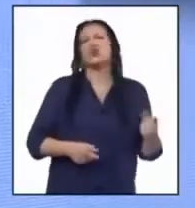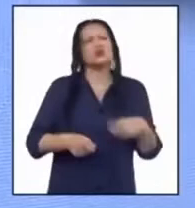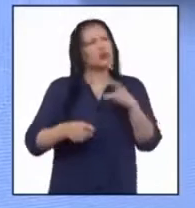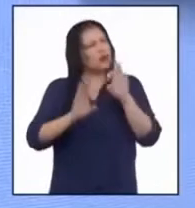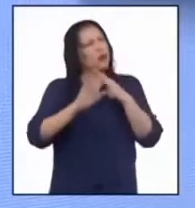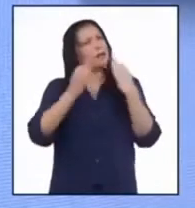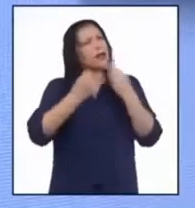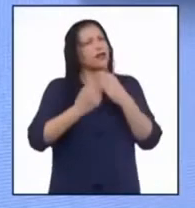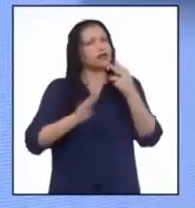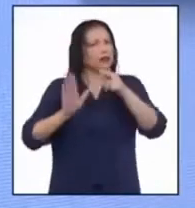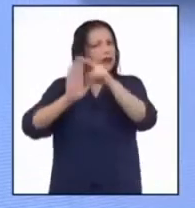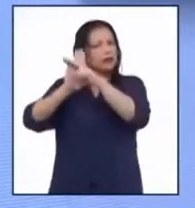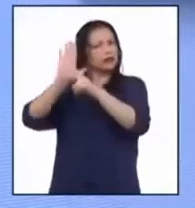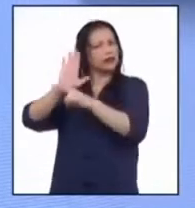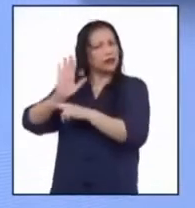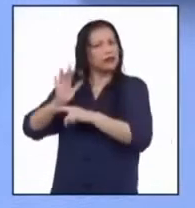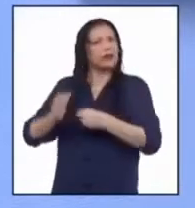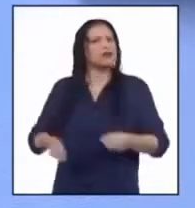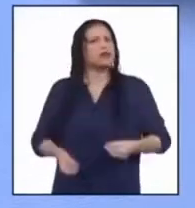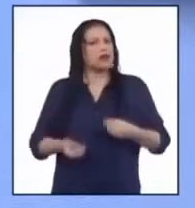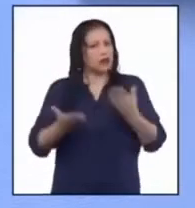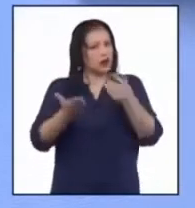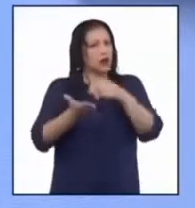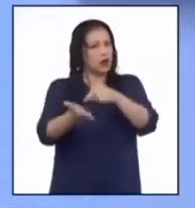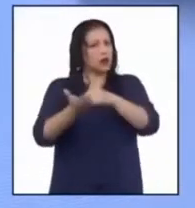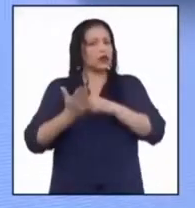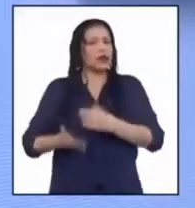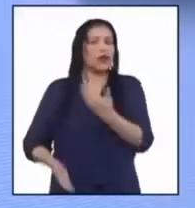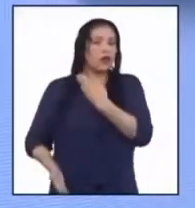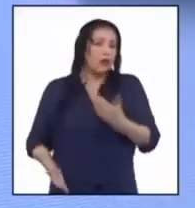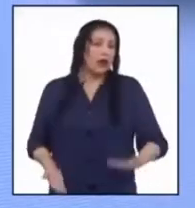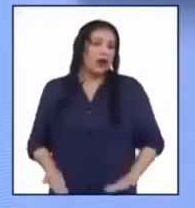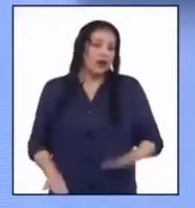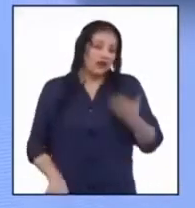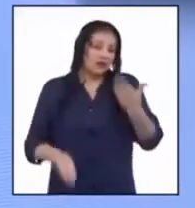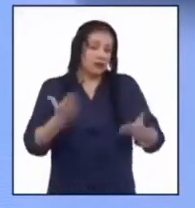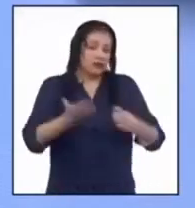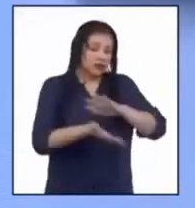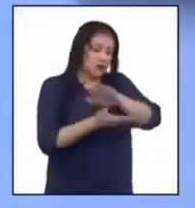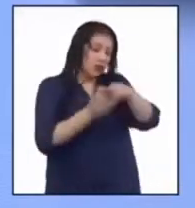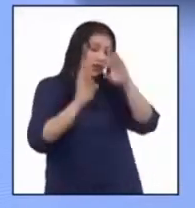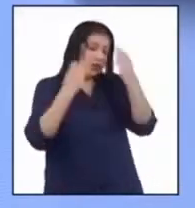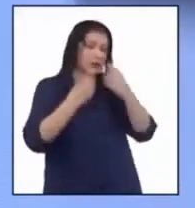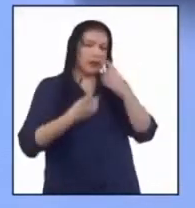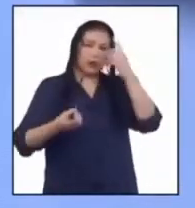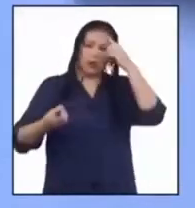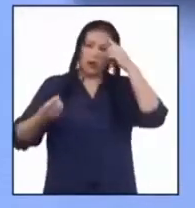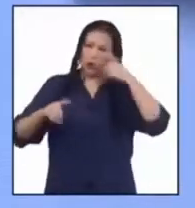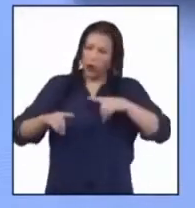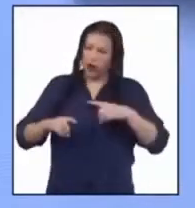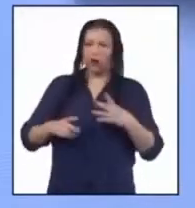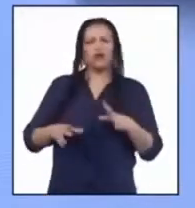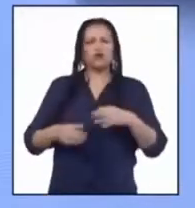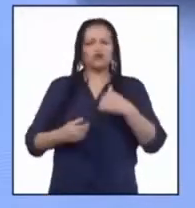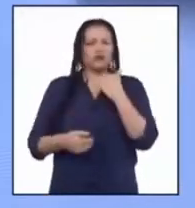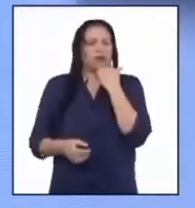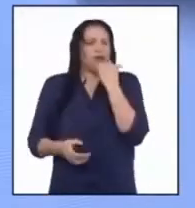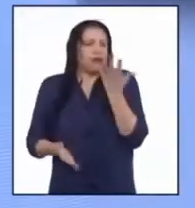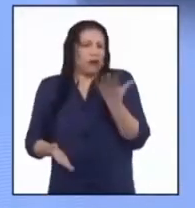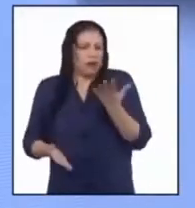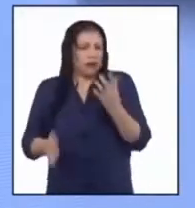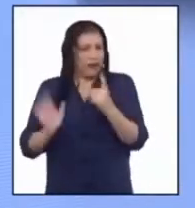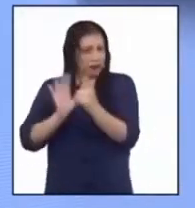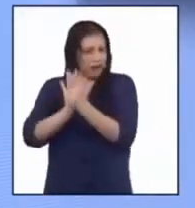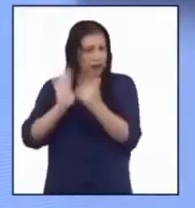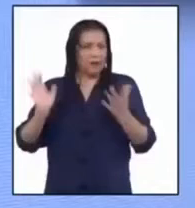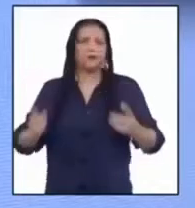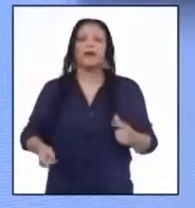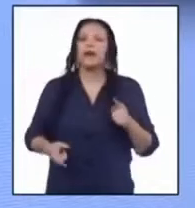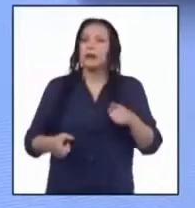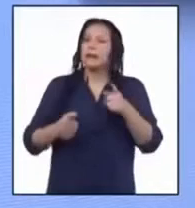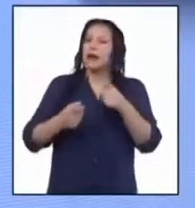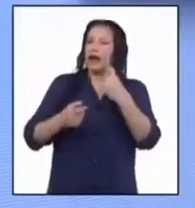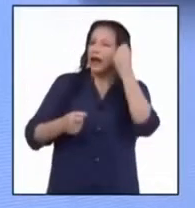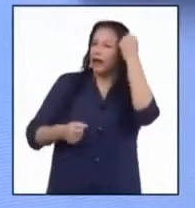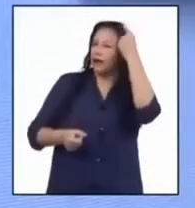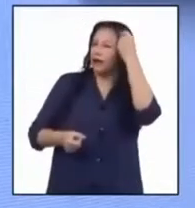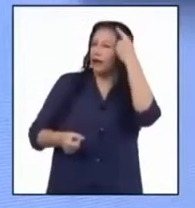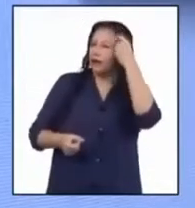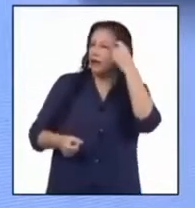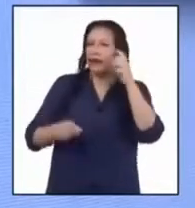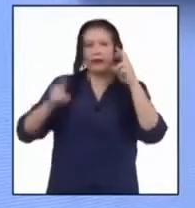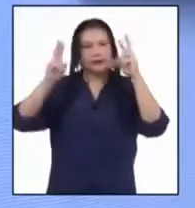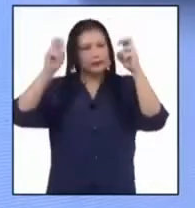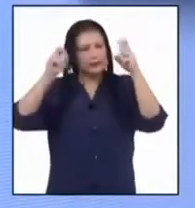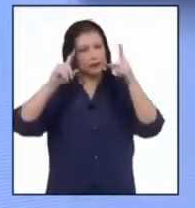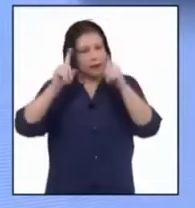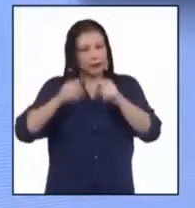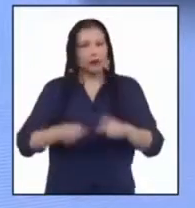del gobierno? ¿Habrán estado todos de acuerdo con rechazarlas? Para responder mejor estas preguntas y entender mejor esta situación,